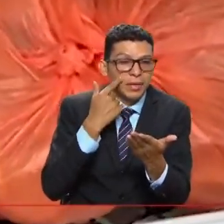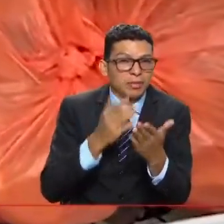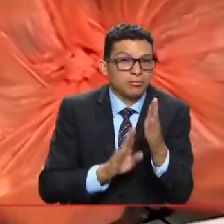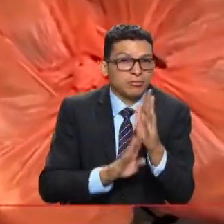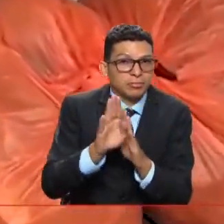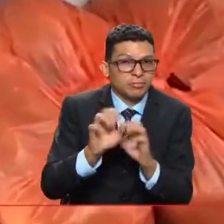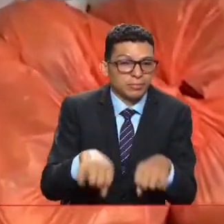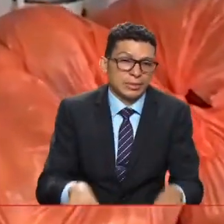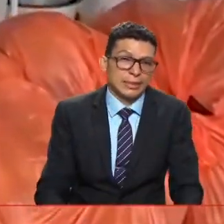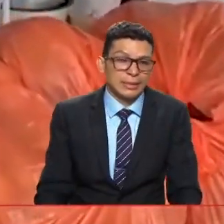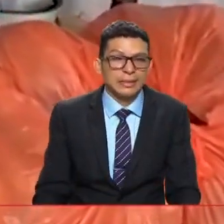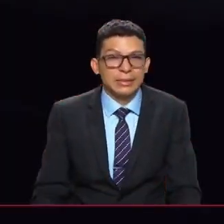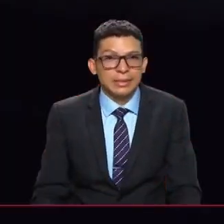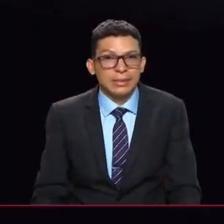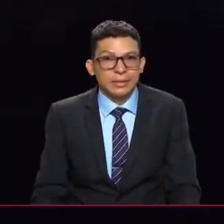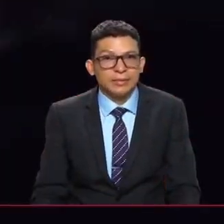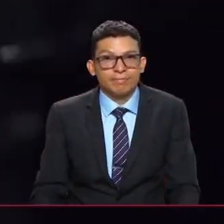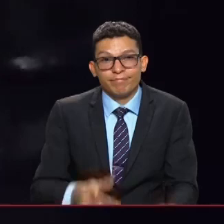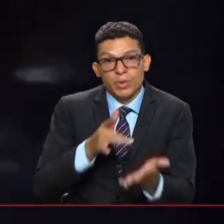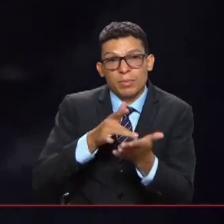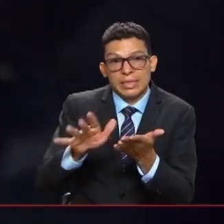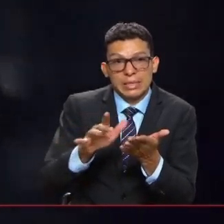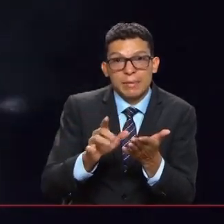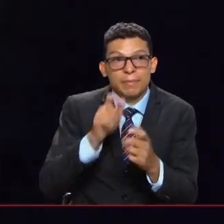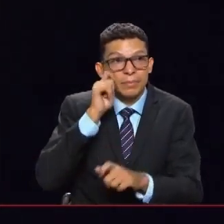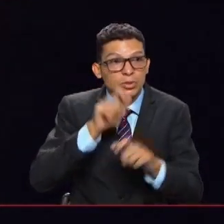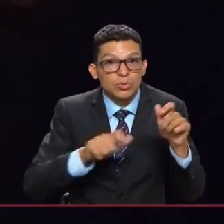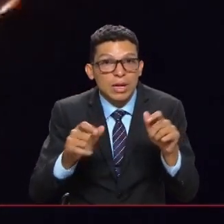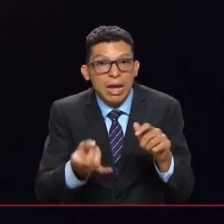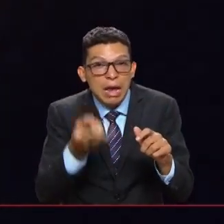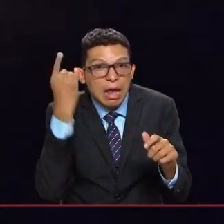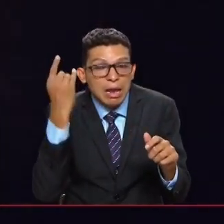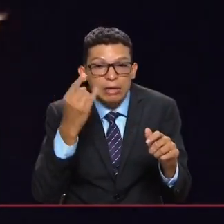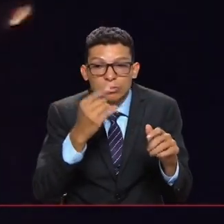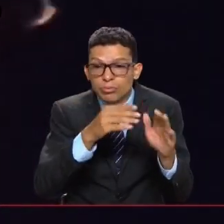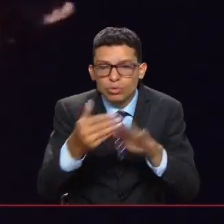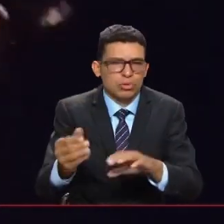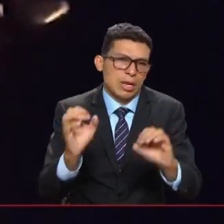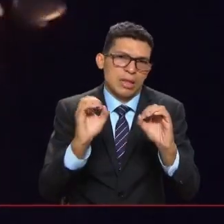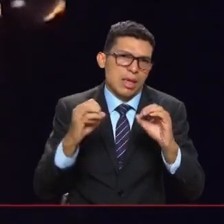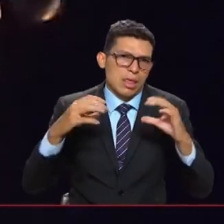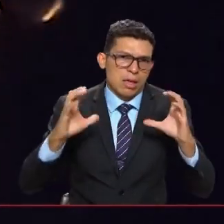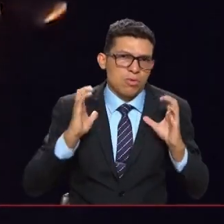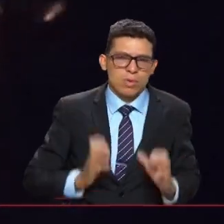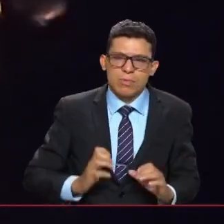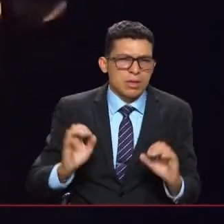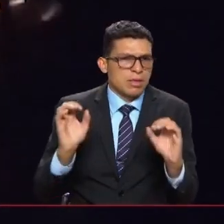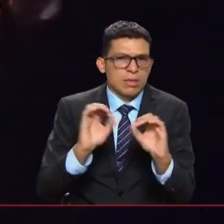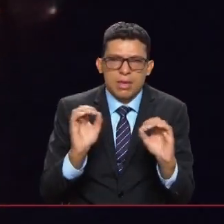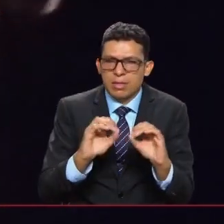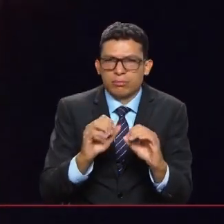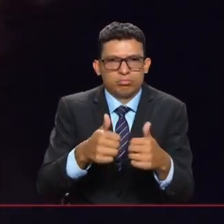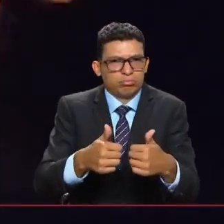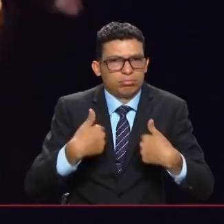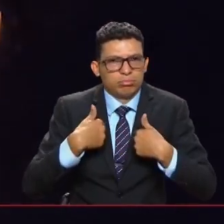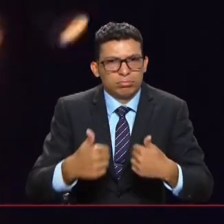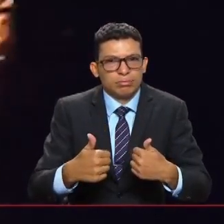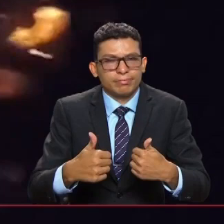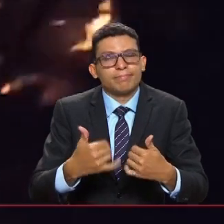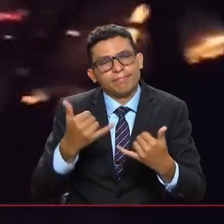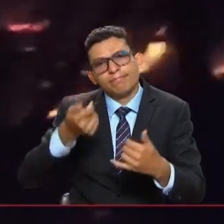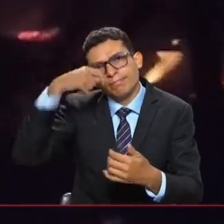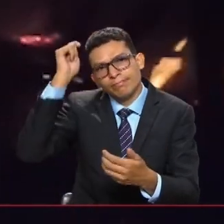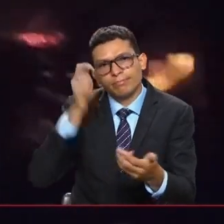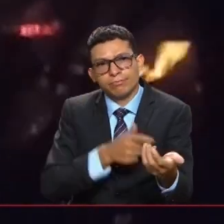rápido. Por fortuna, la emergencia no dejó personas heridas y logró ser controlada oportunamente. Ahora, los integrantes de este organismo